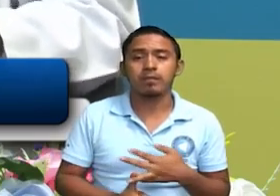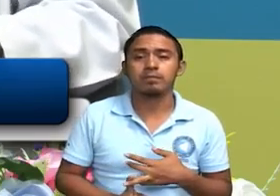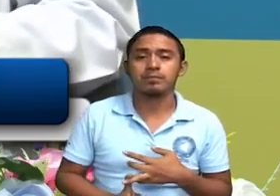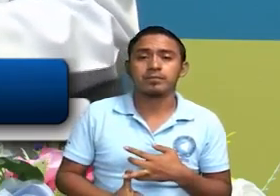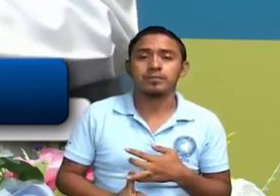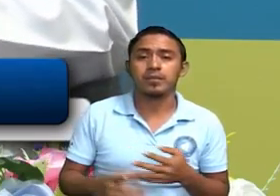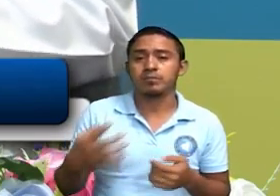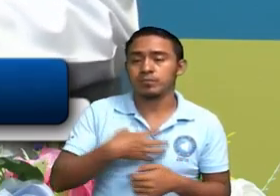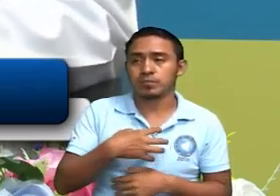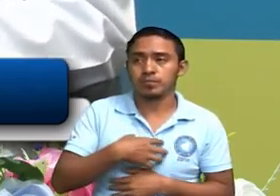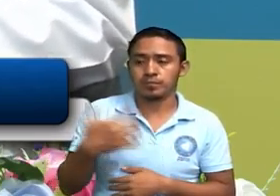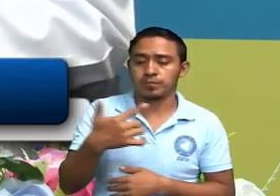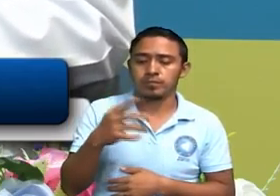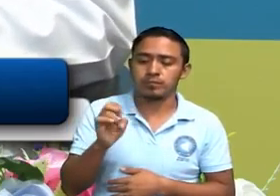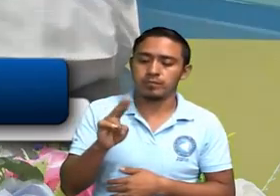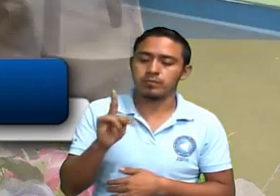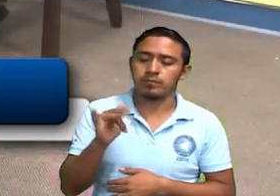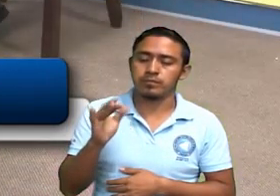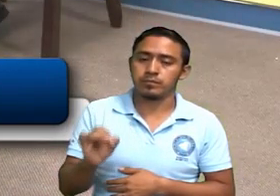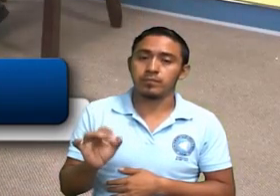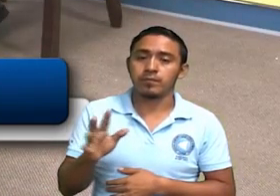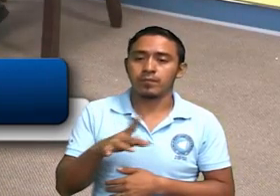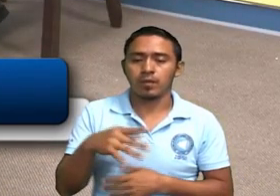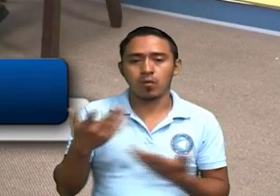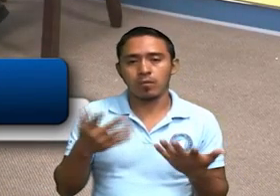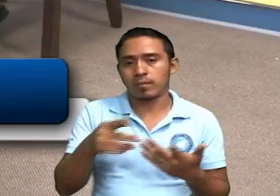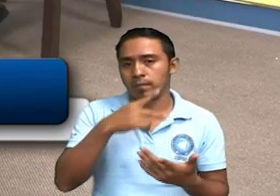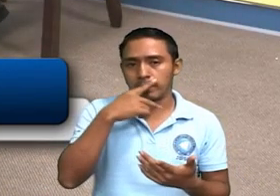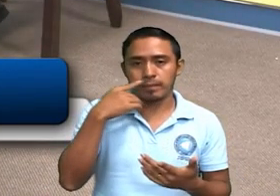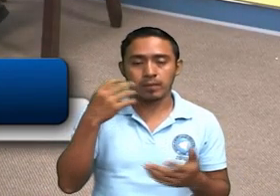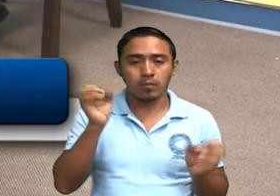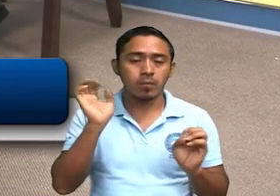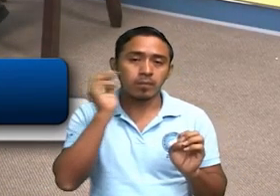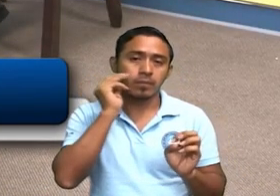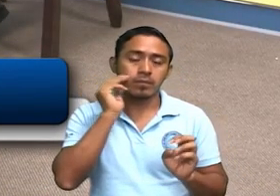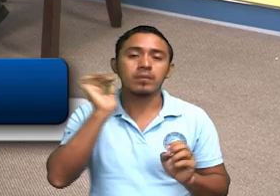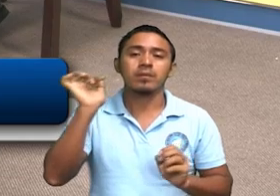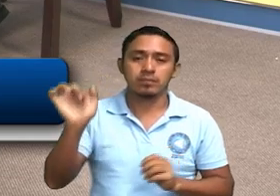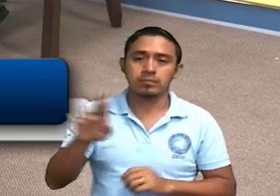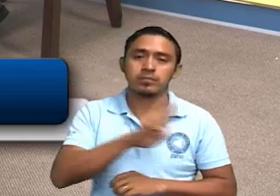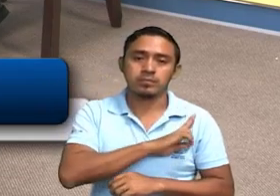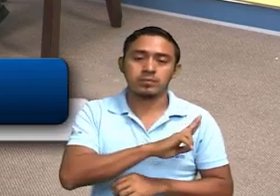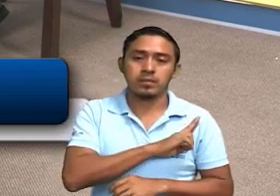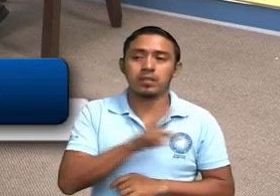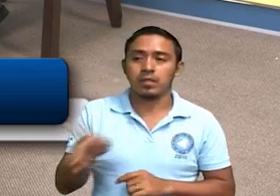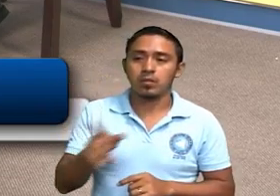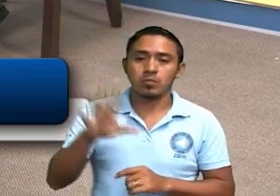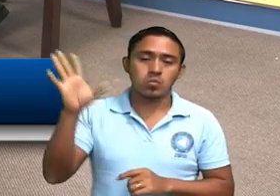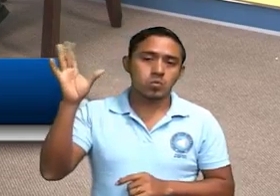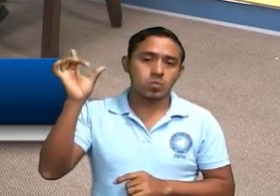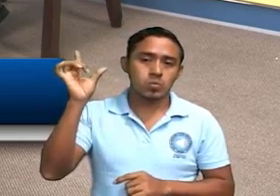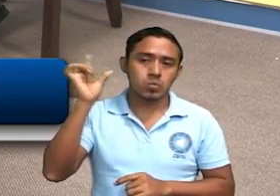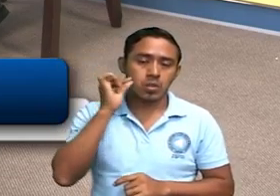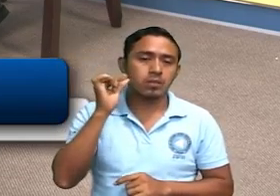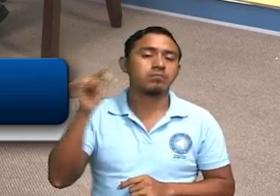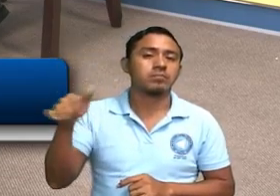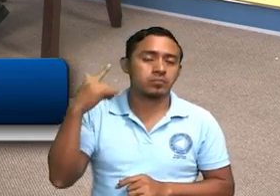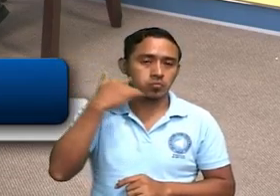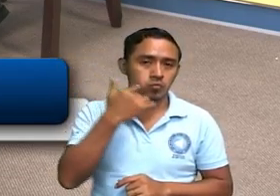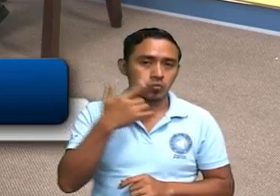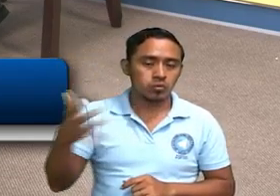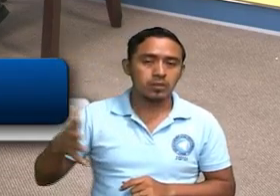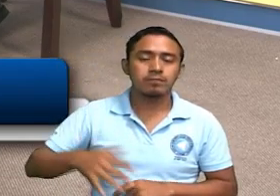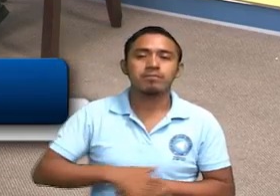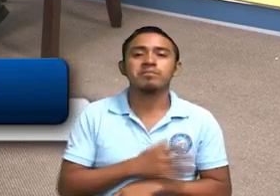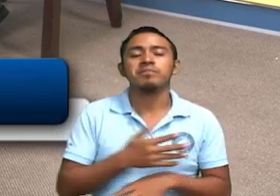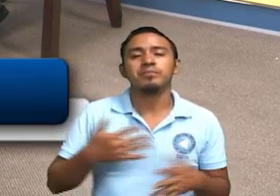lo genético, que en la familia tanto del padre o de la madre hay pérdida de audición, ¿verdad?